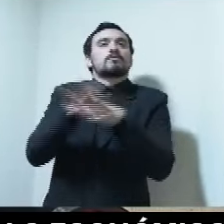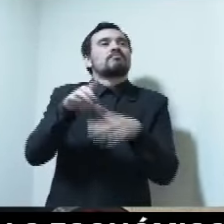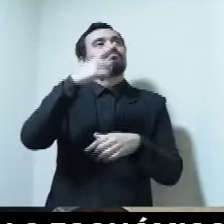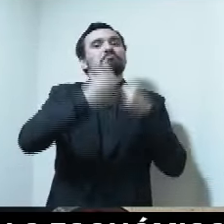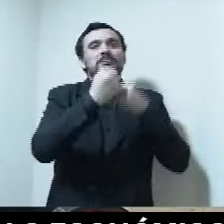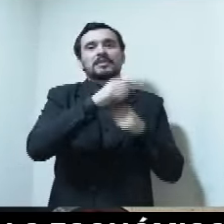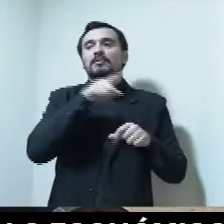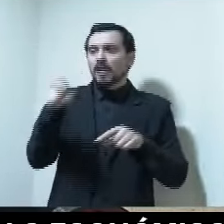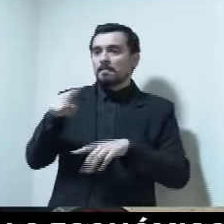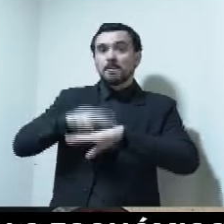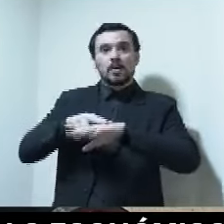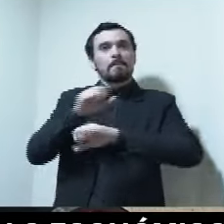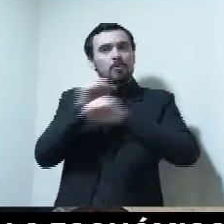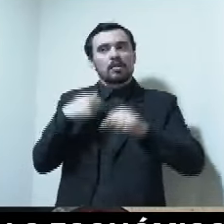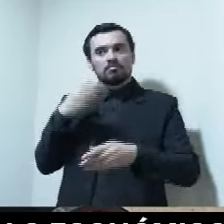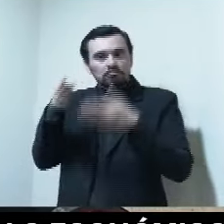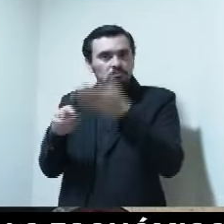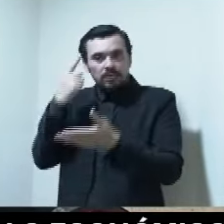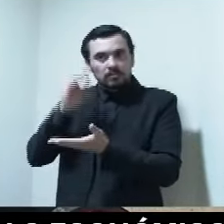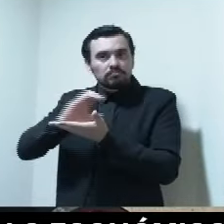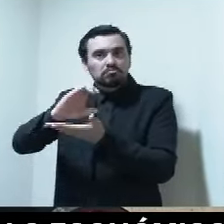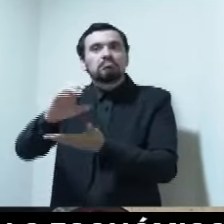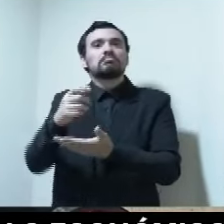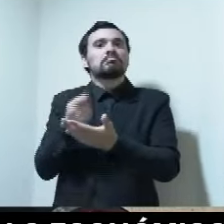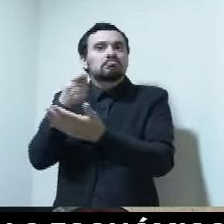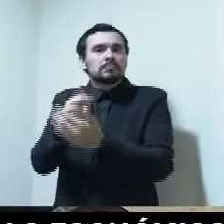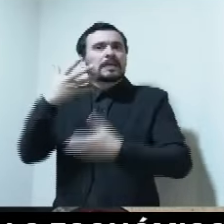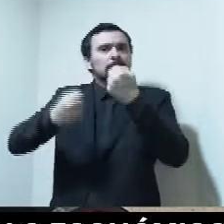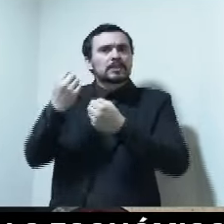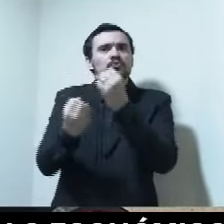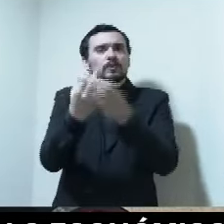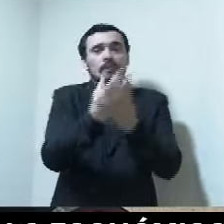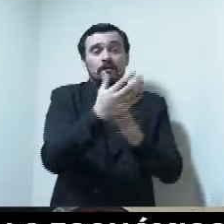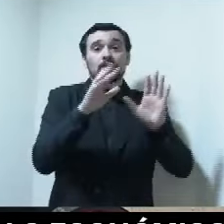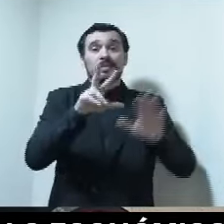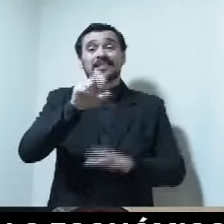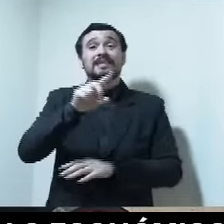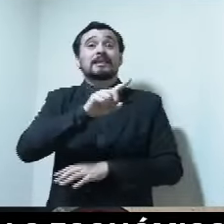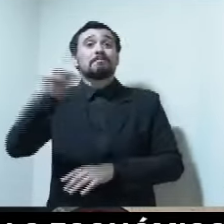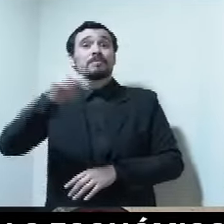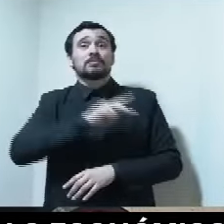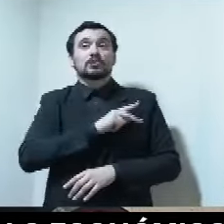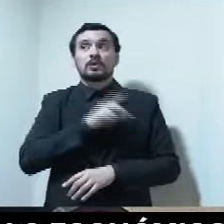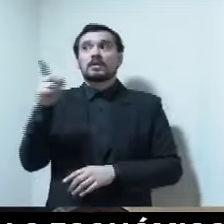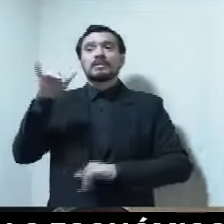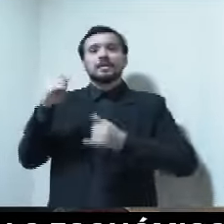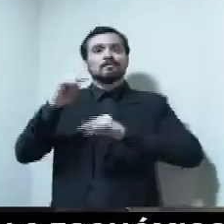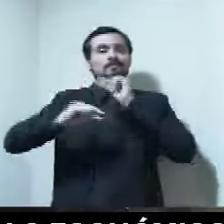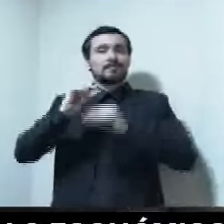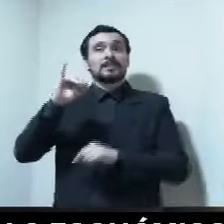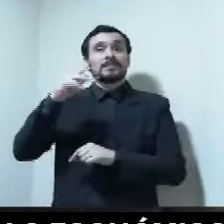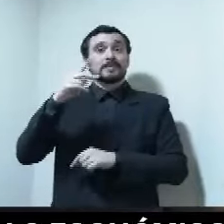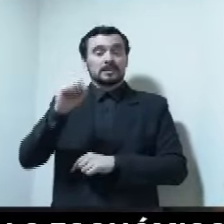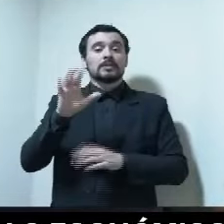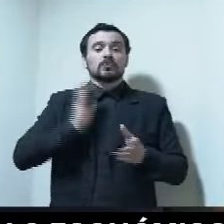hemos creado más de 78.000 puestos de trabajo y formalizado a más de 30.000 personas en el IPS. Estamos en el